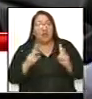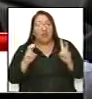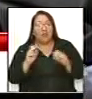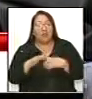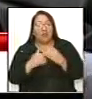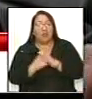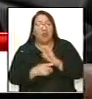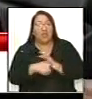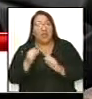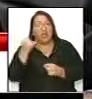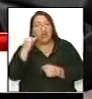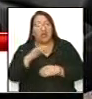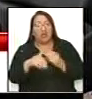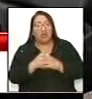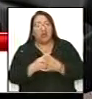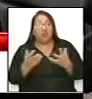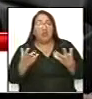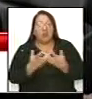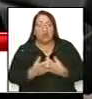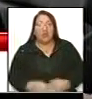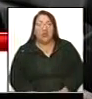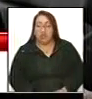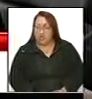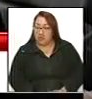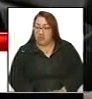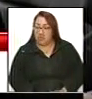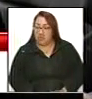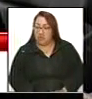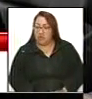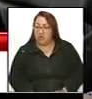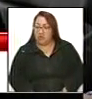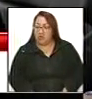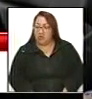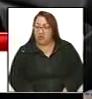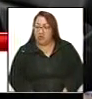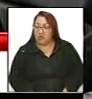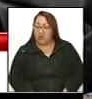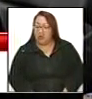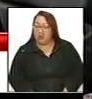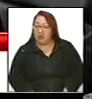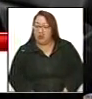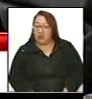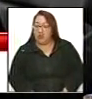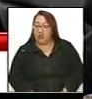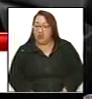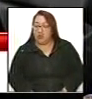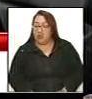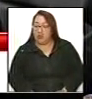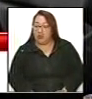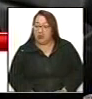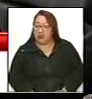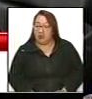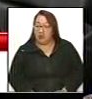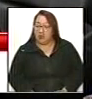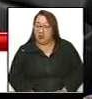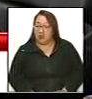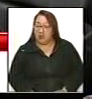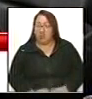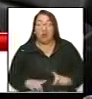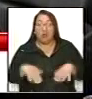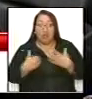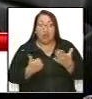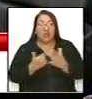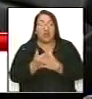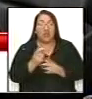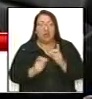del derecho de autor. O sea, conciliaciones que no sean vinculantes, pero de manera digital y que puedan acercar a las partes,